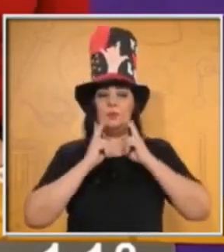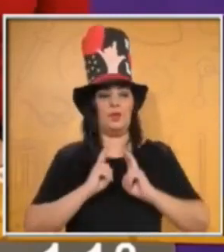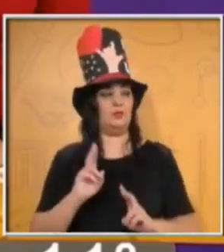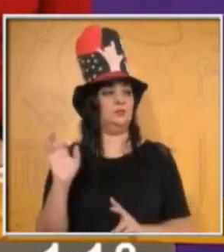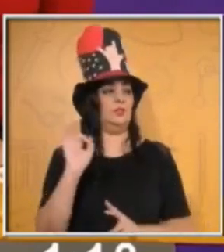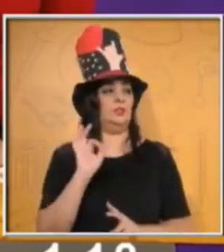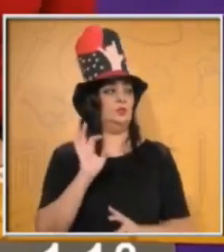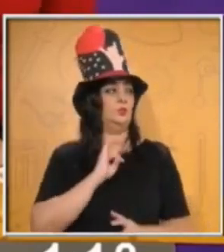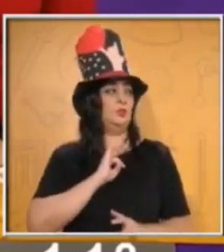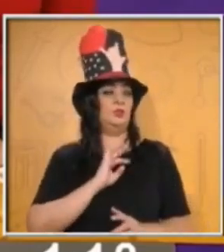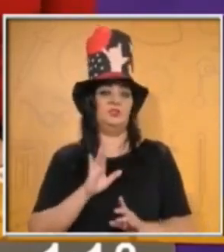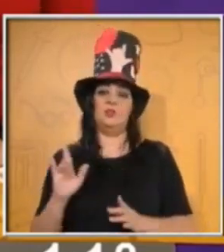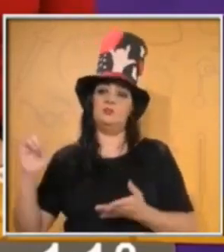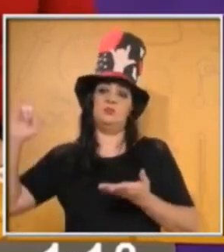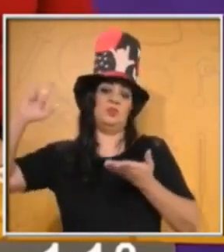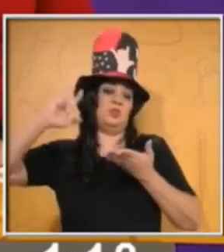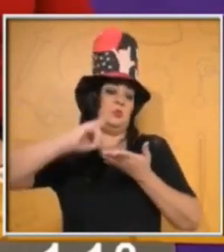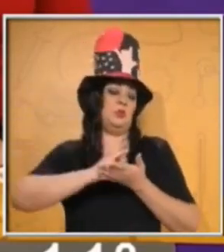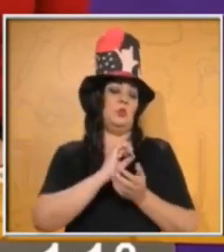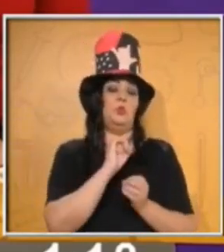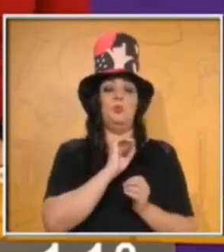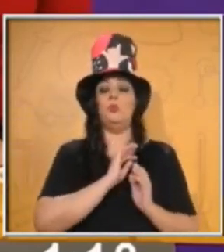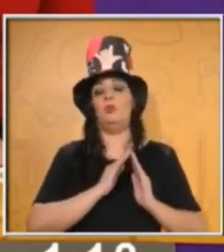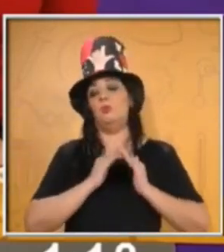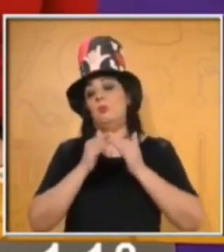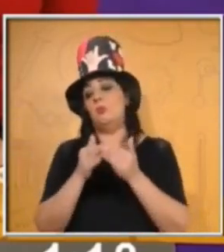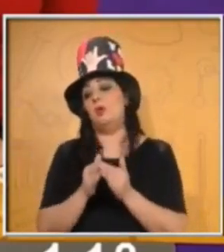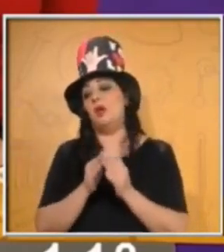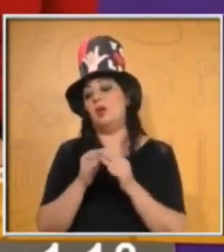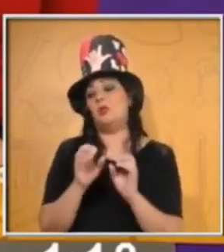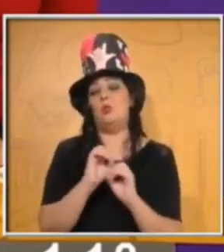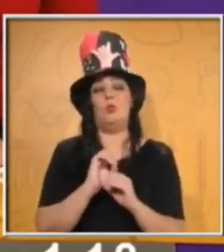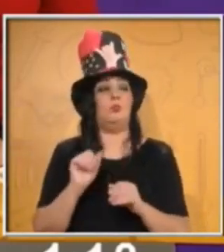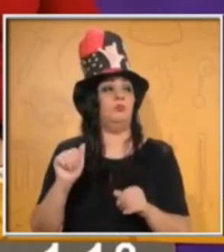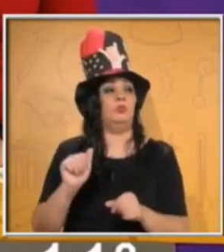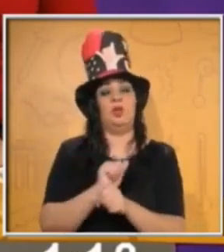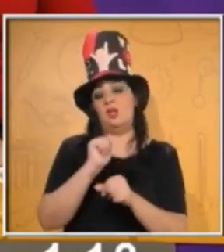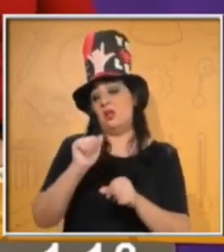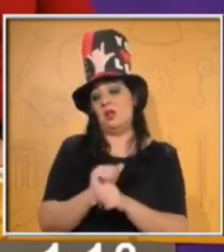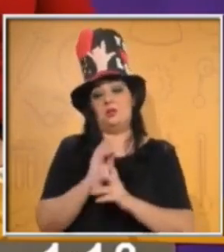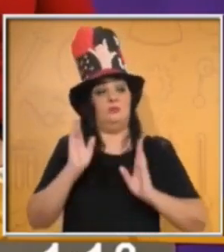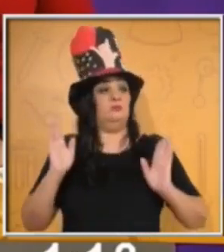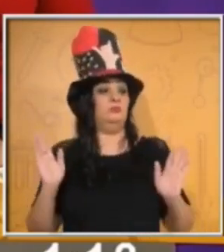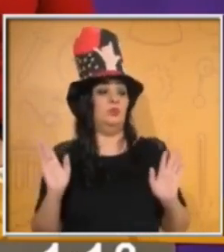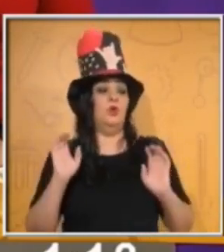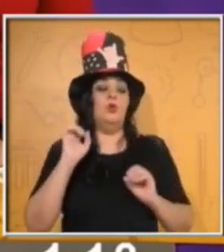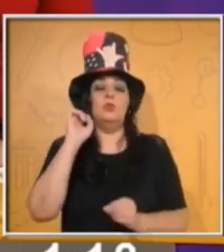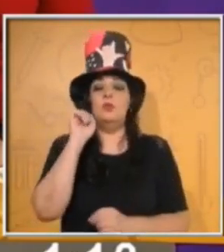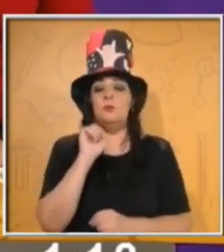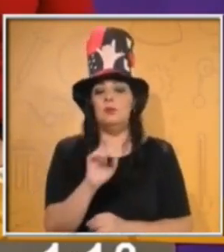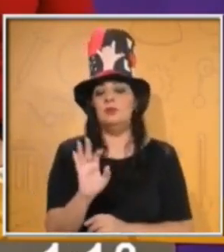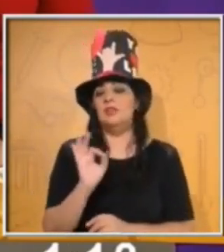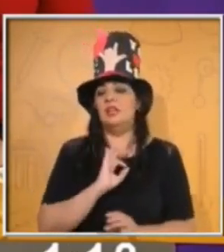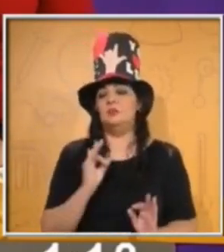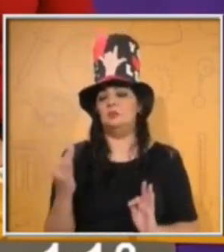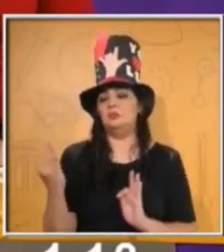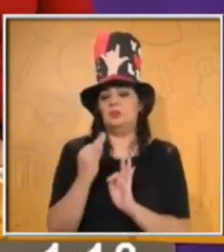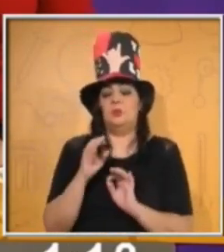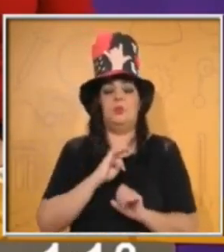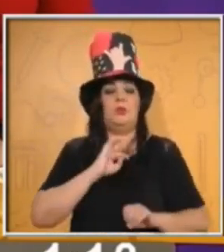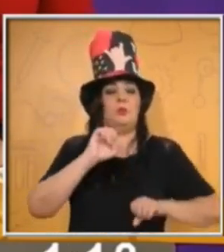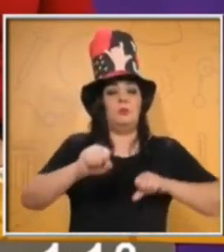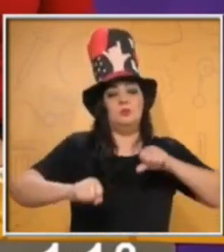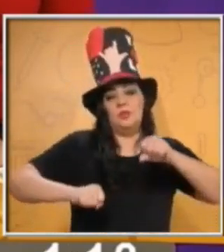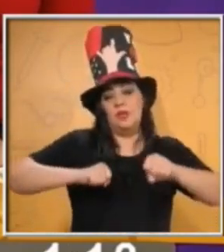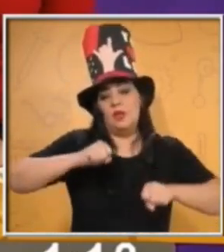a ir, puede ser en avión, puede ser en barco, puede ser en automóvil Inclusive si vamos cerca, podemos ir en bicicleta